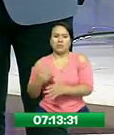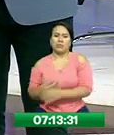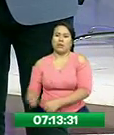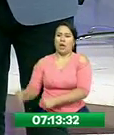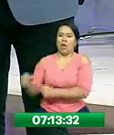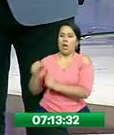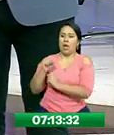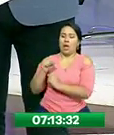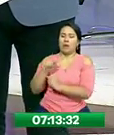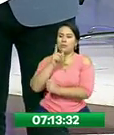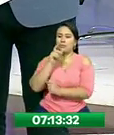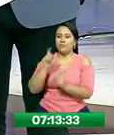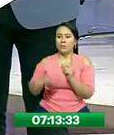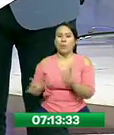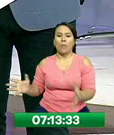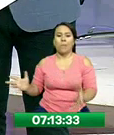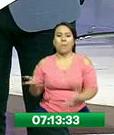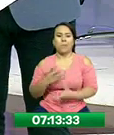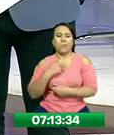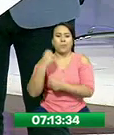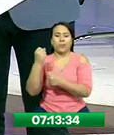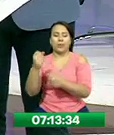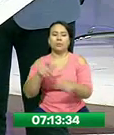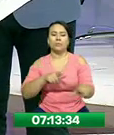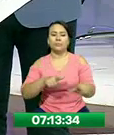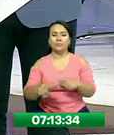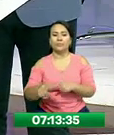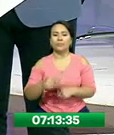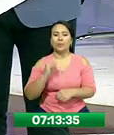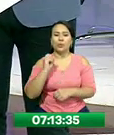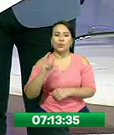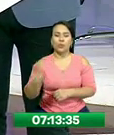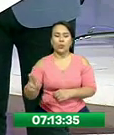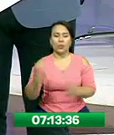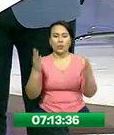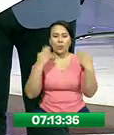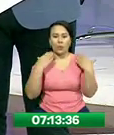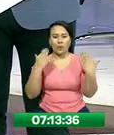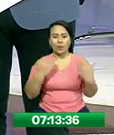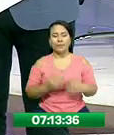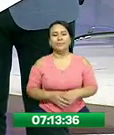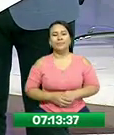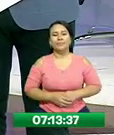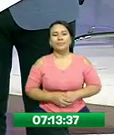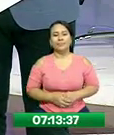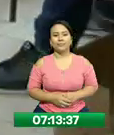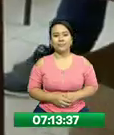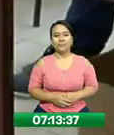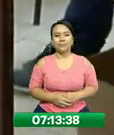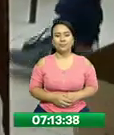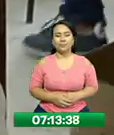fue abordado por delincuentes, esto en el sur de la ciudad de Guayaquil. Veamos.